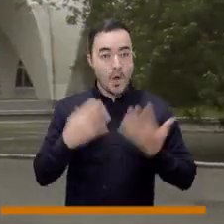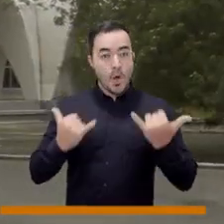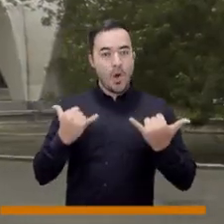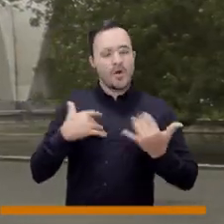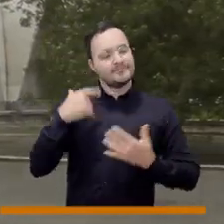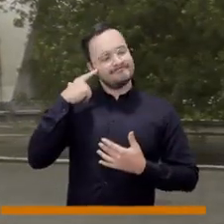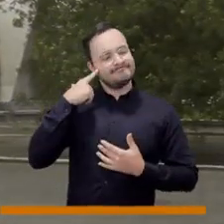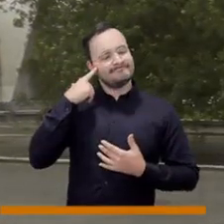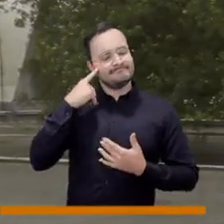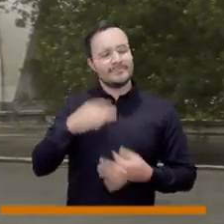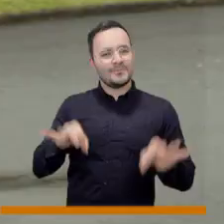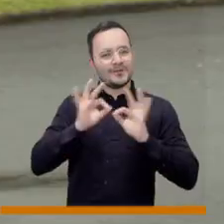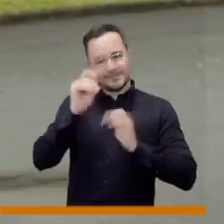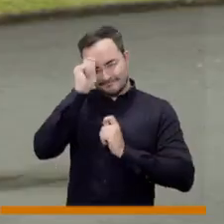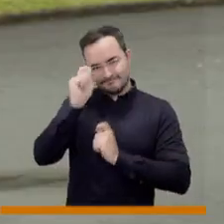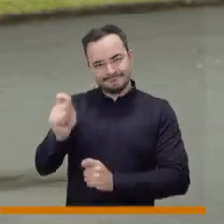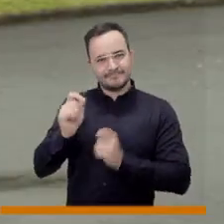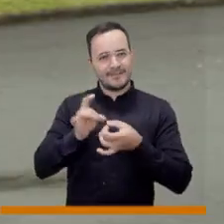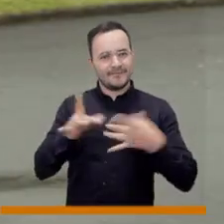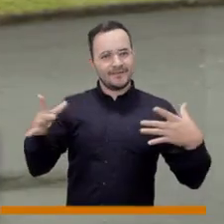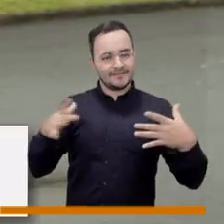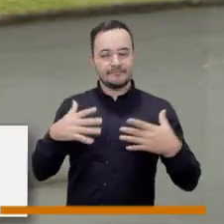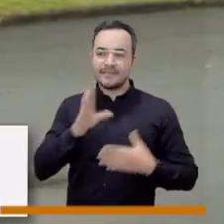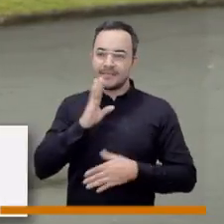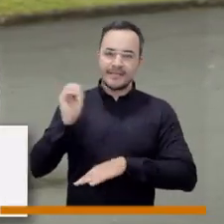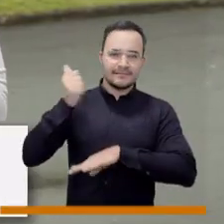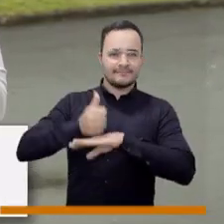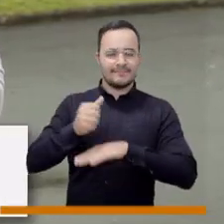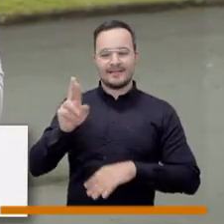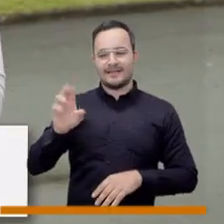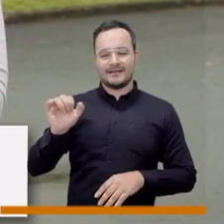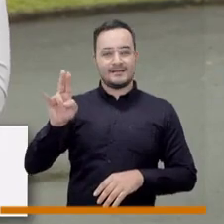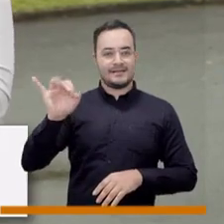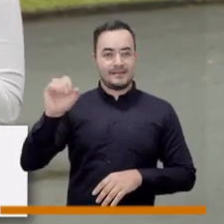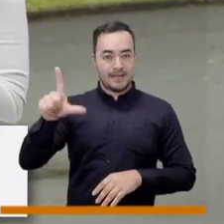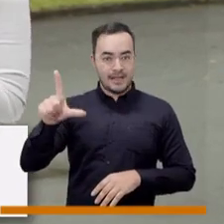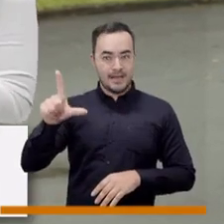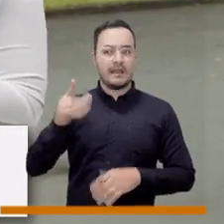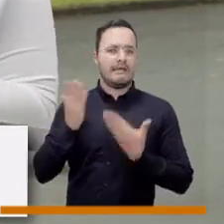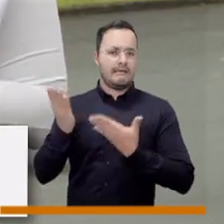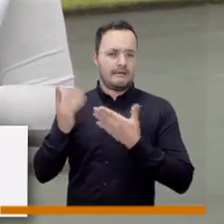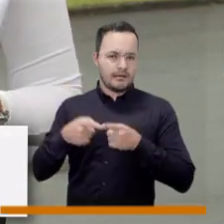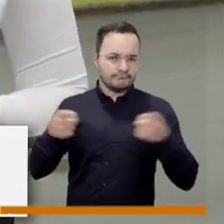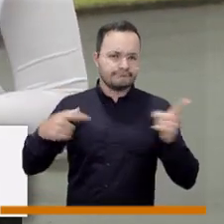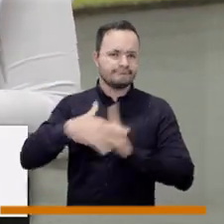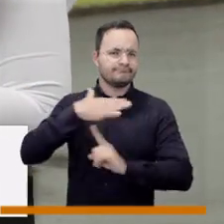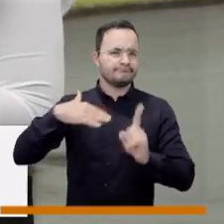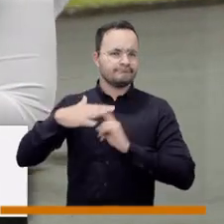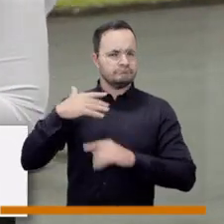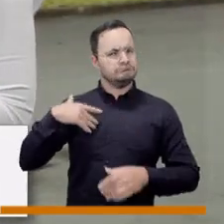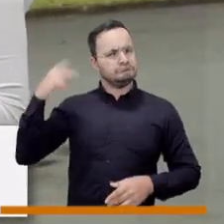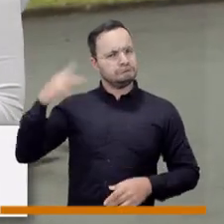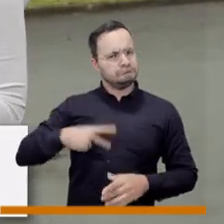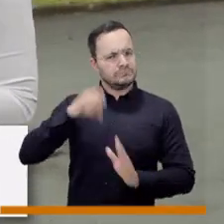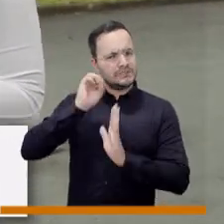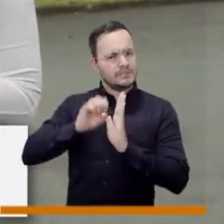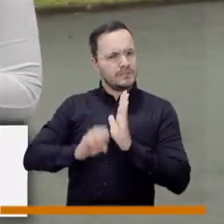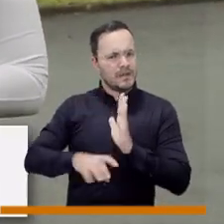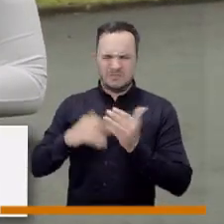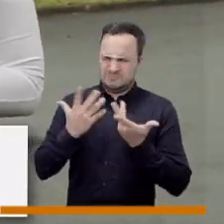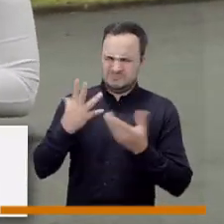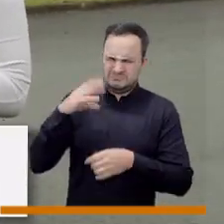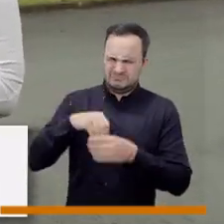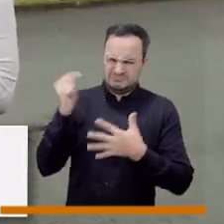este legado en la voz de su rector, Reynel Zapata, que nos va a contar un poquito cómo ha sido el trayecto de toda esta historia.